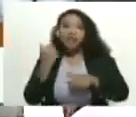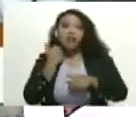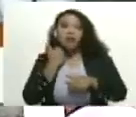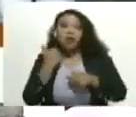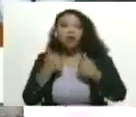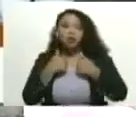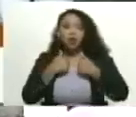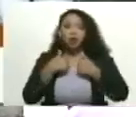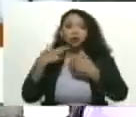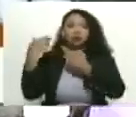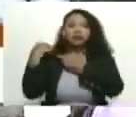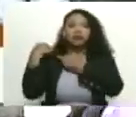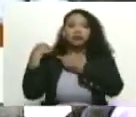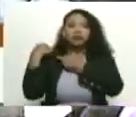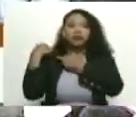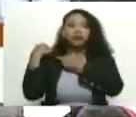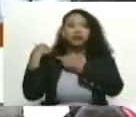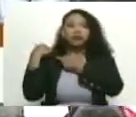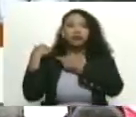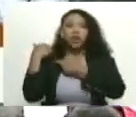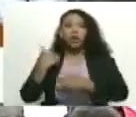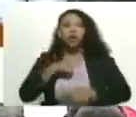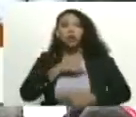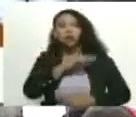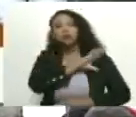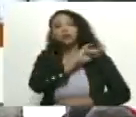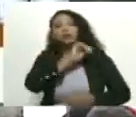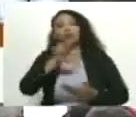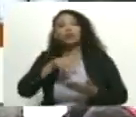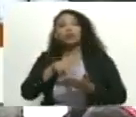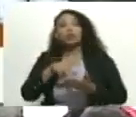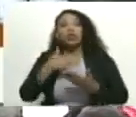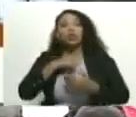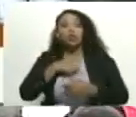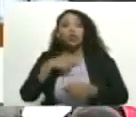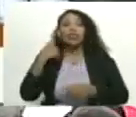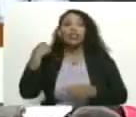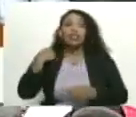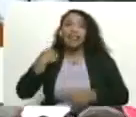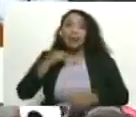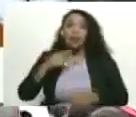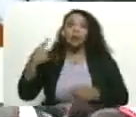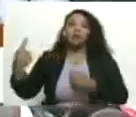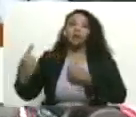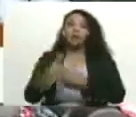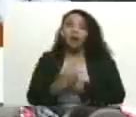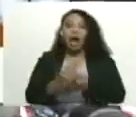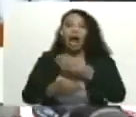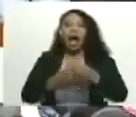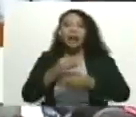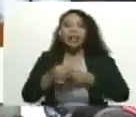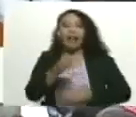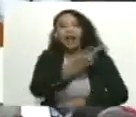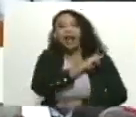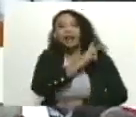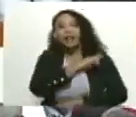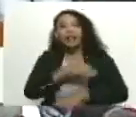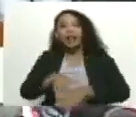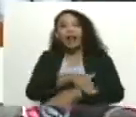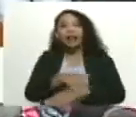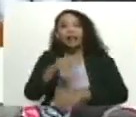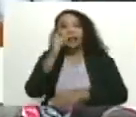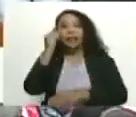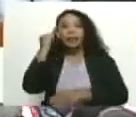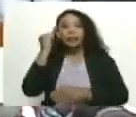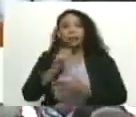una responsabilidad. Bueno, nosotros en la Dirección Nacional estamos obligados a ser como los jefes de calle, jefes de